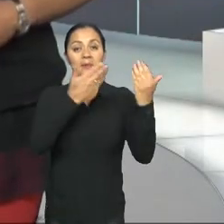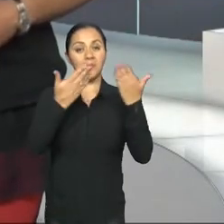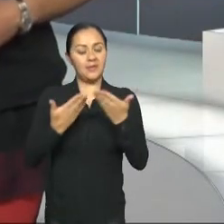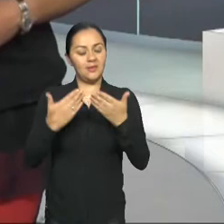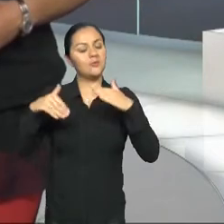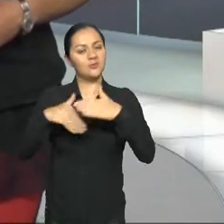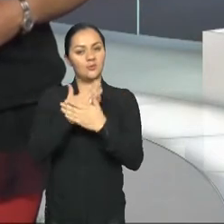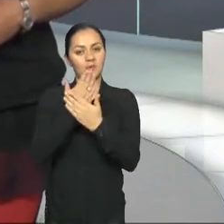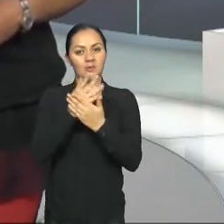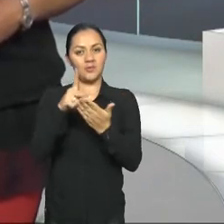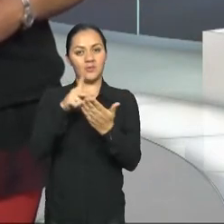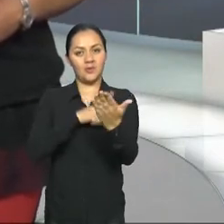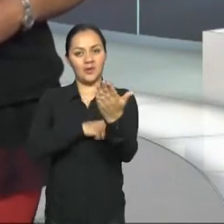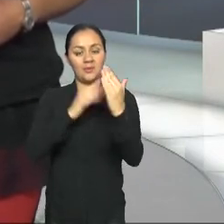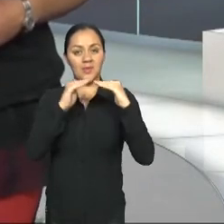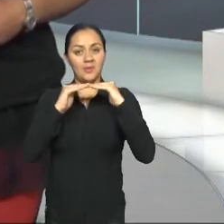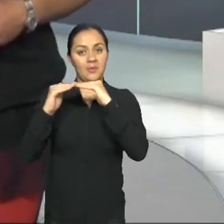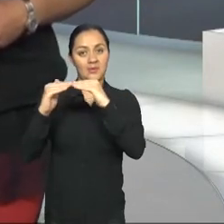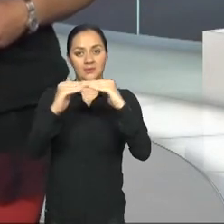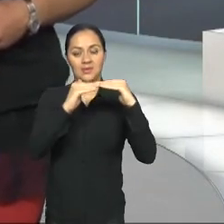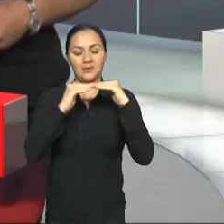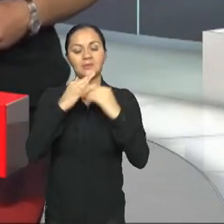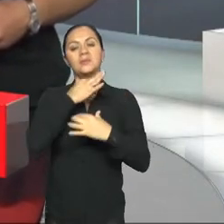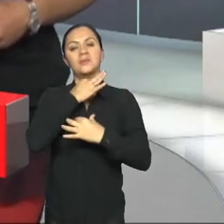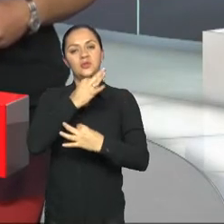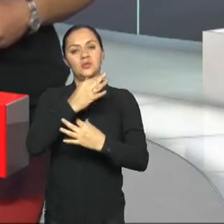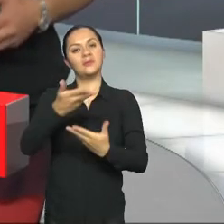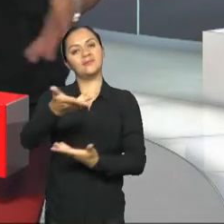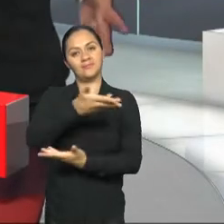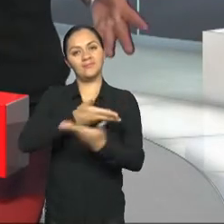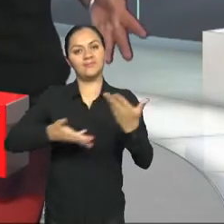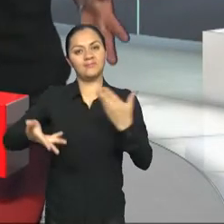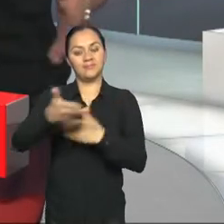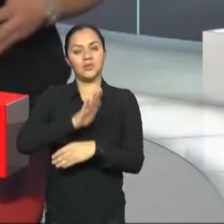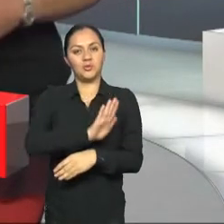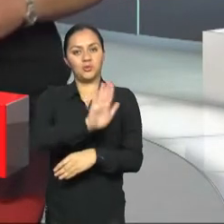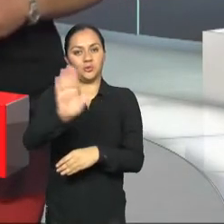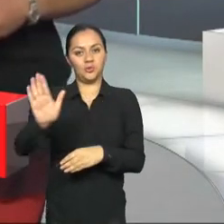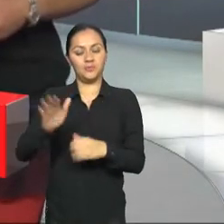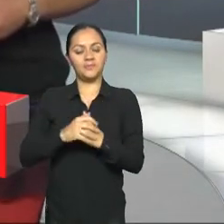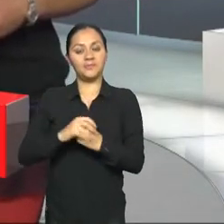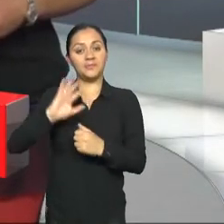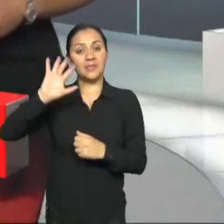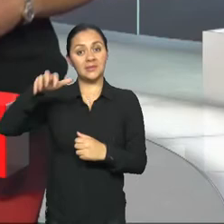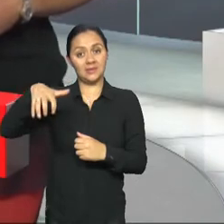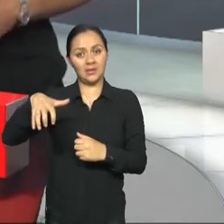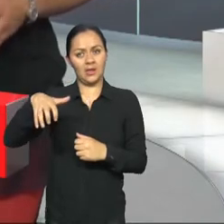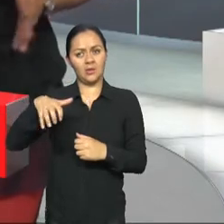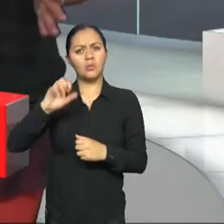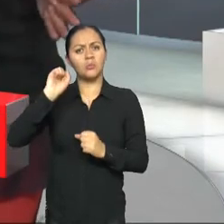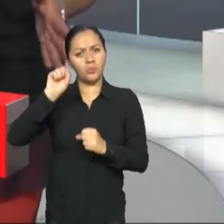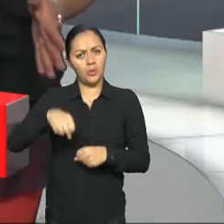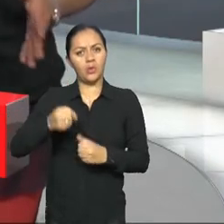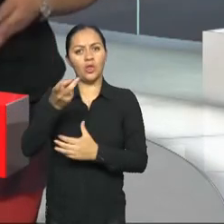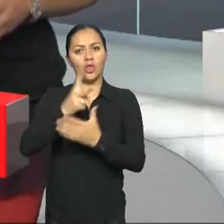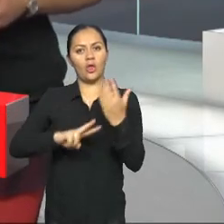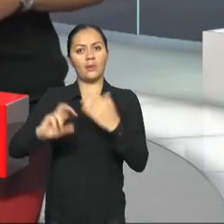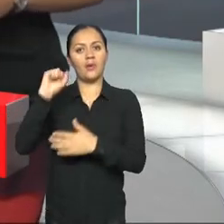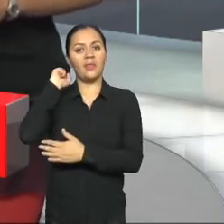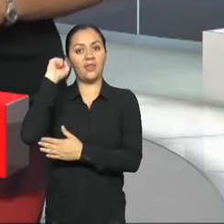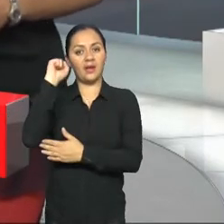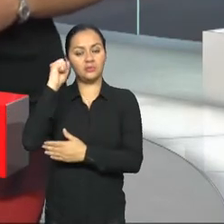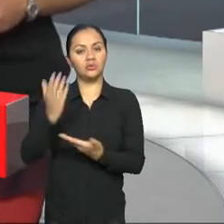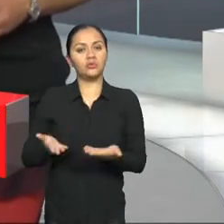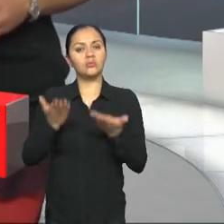a una nueva entrega de Construyendo Igualdad. Un gusto compartir nuevamente con ustedes. El Estado adopta medidas de acción afirmativa para la plena inclusión